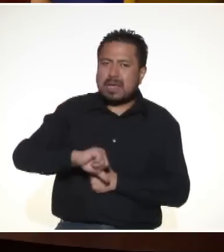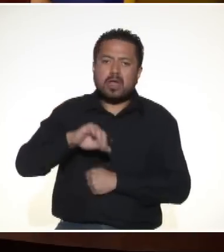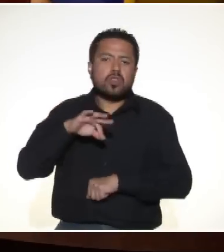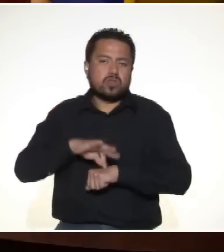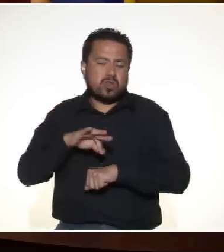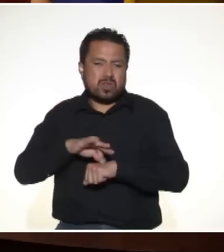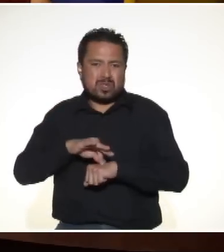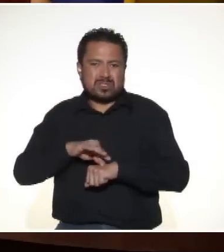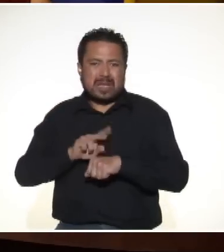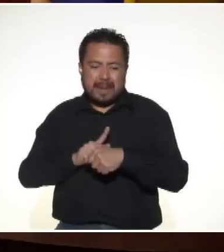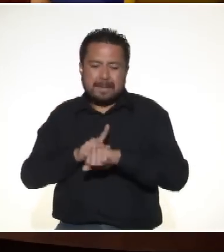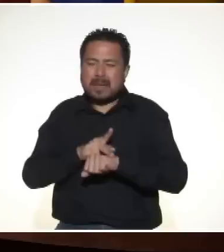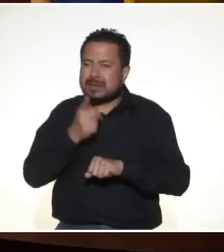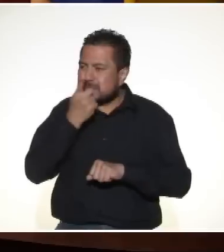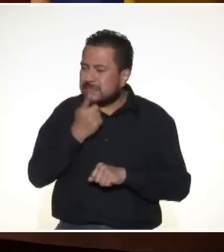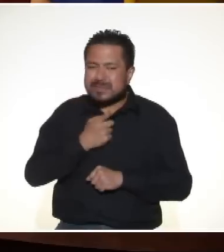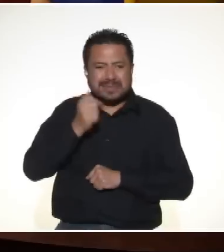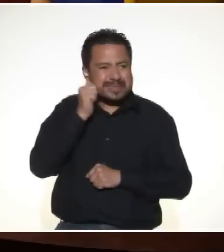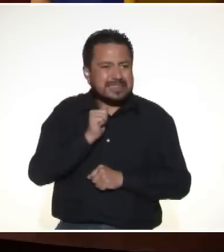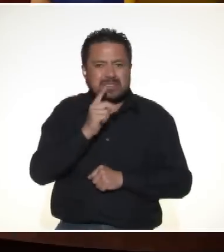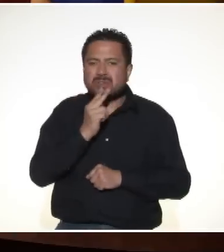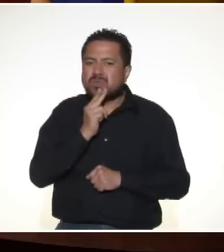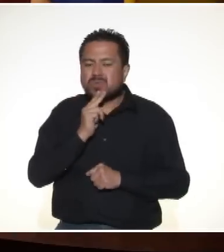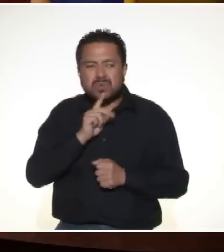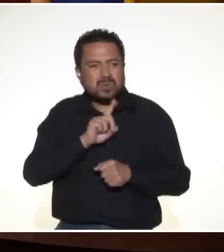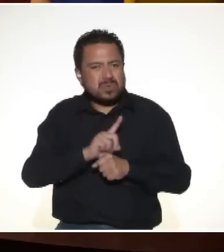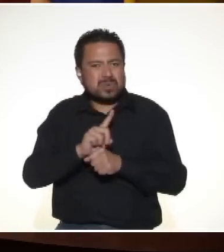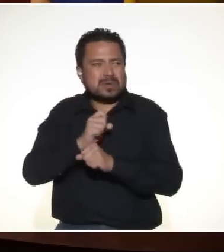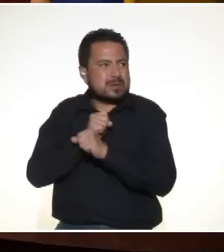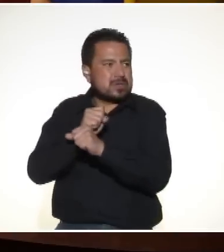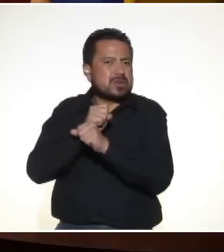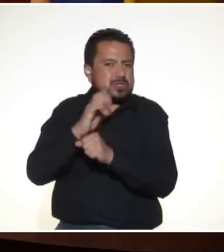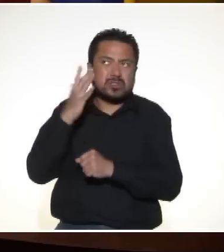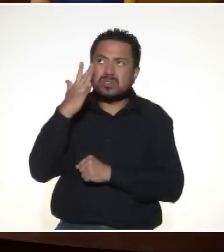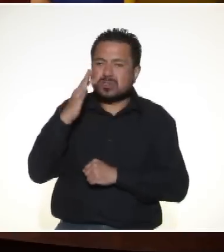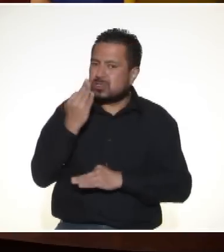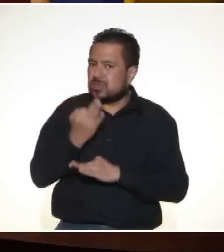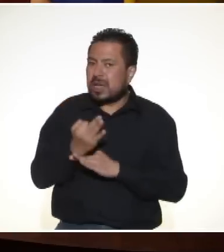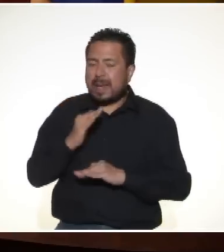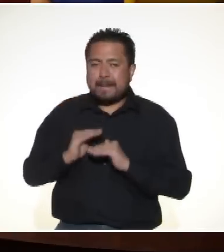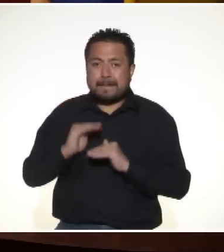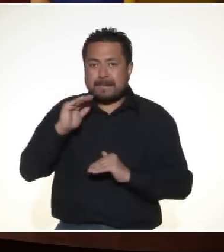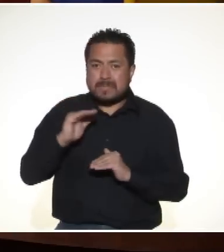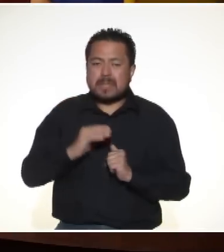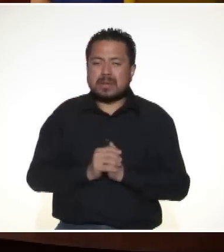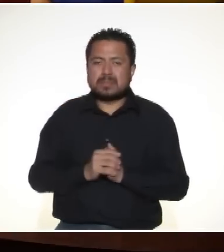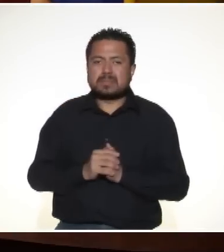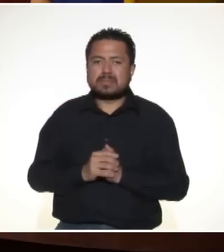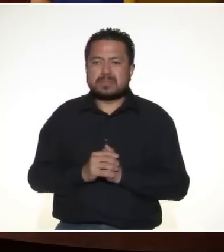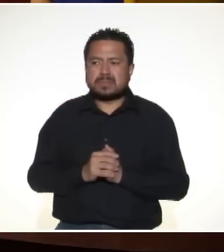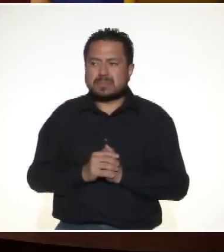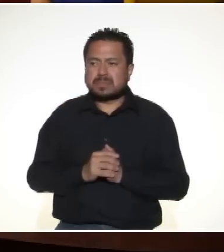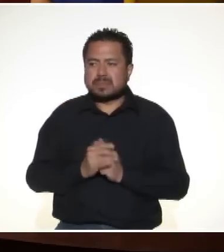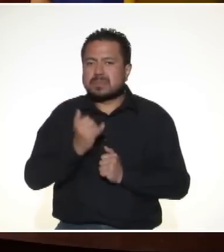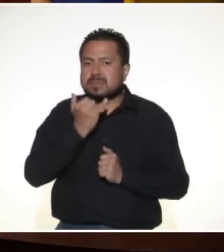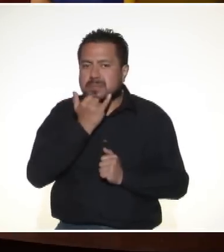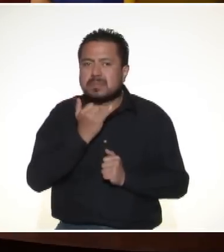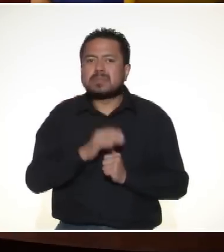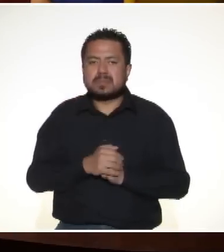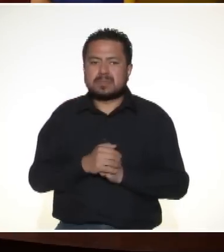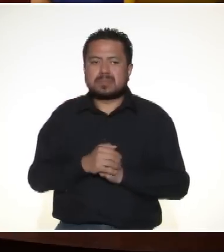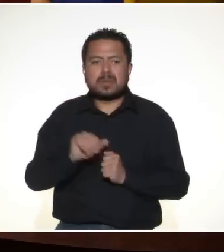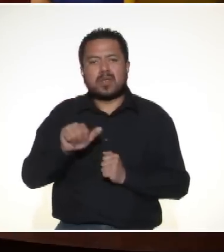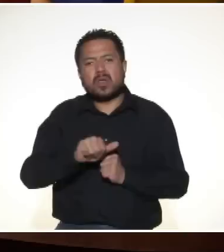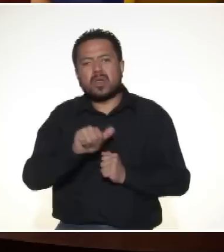nos han dicho que todos los días tenemos que utilizar bloqueador solar, más en estos casos. Pasemos, perdón, a